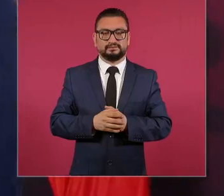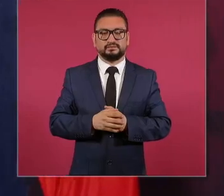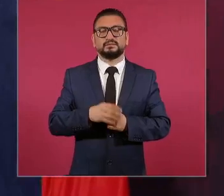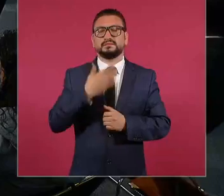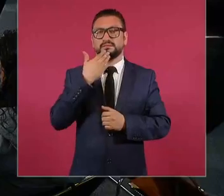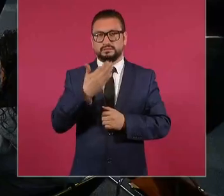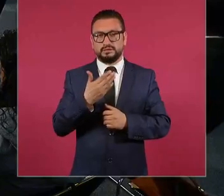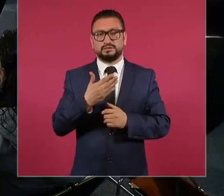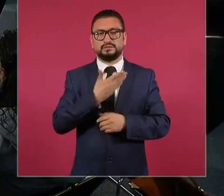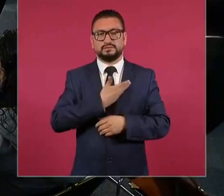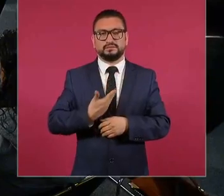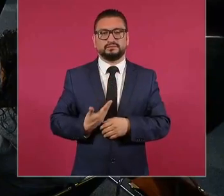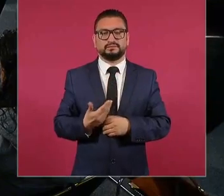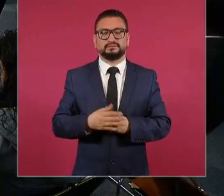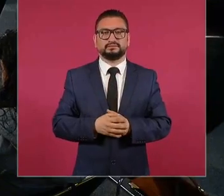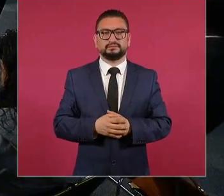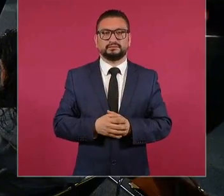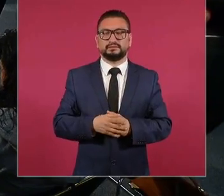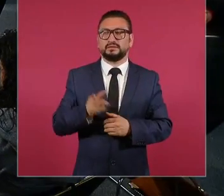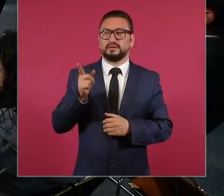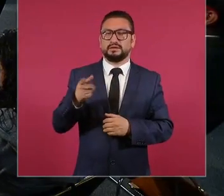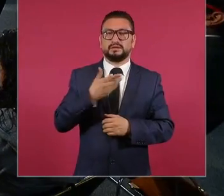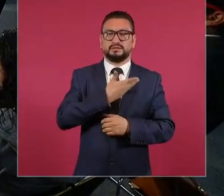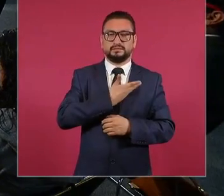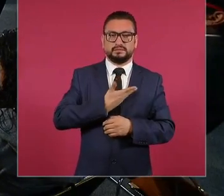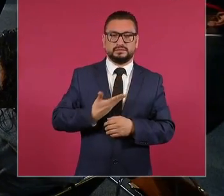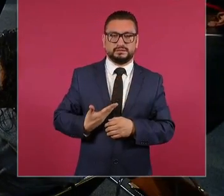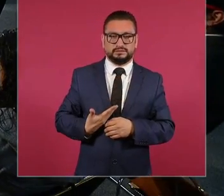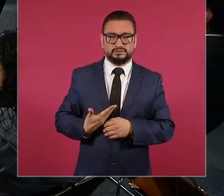bien presidente la presidenta